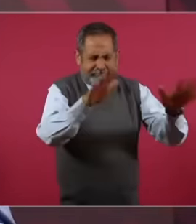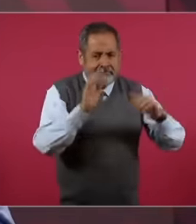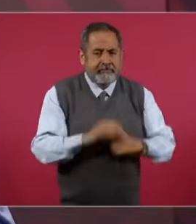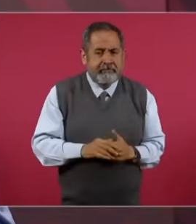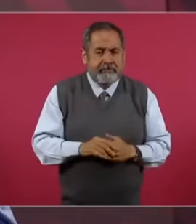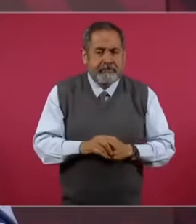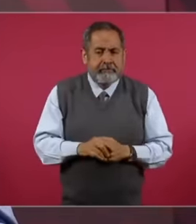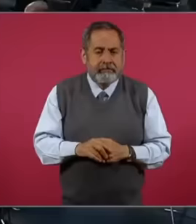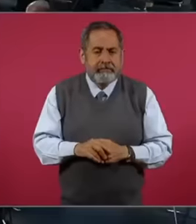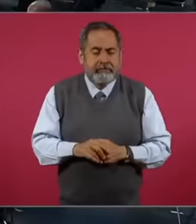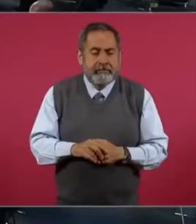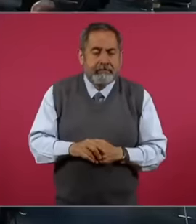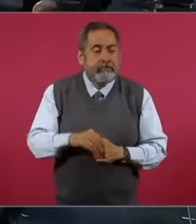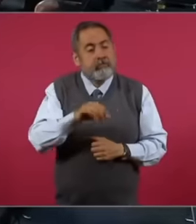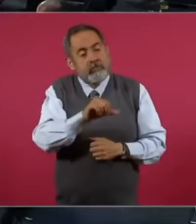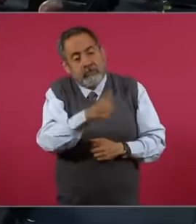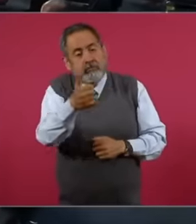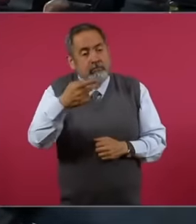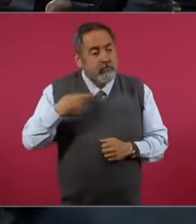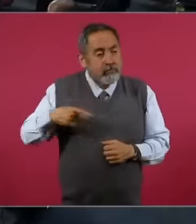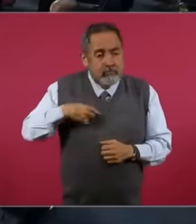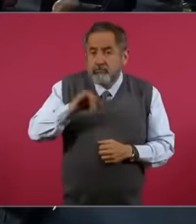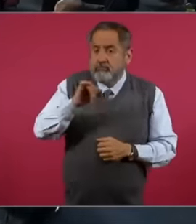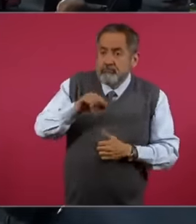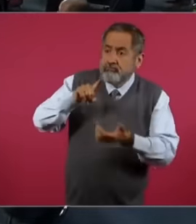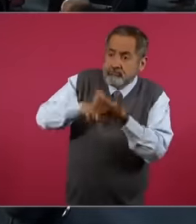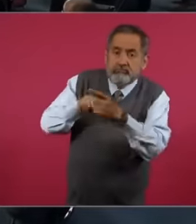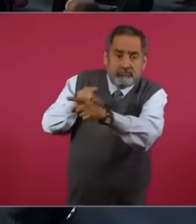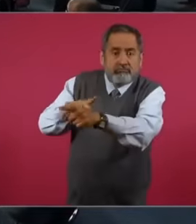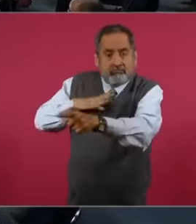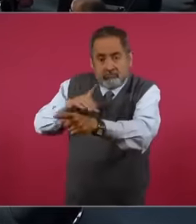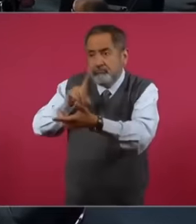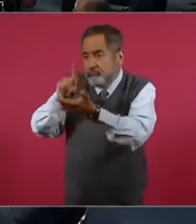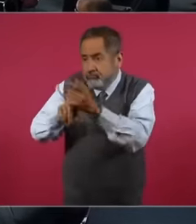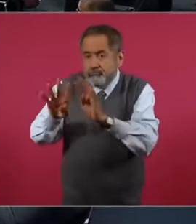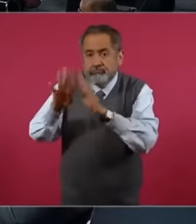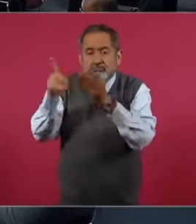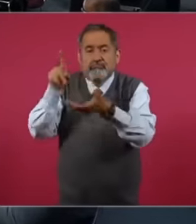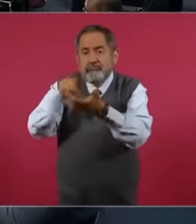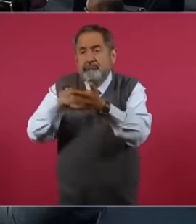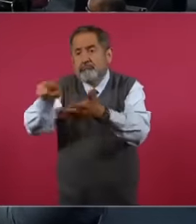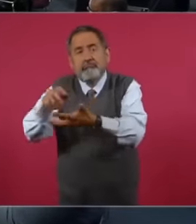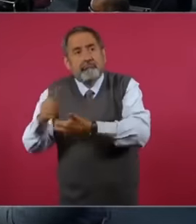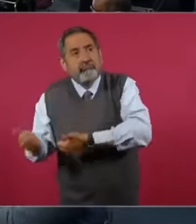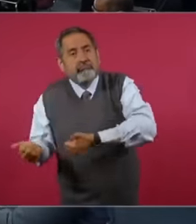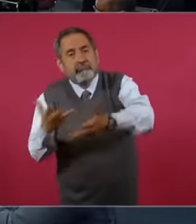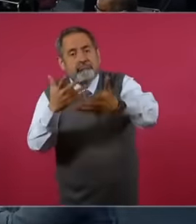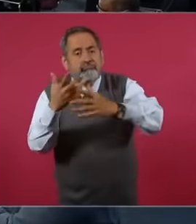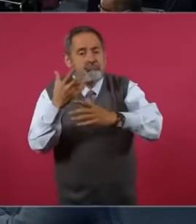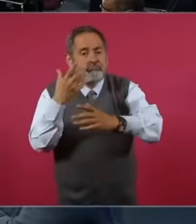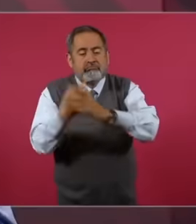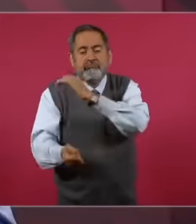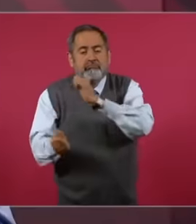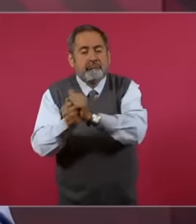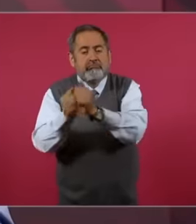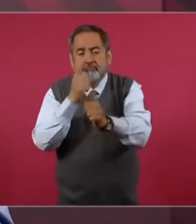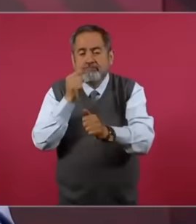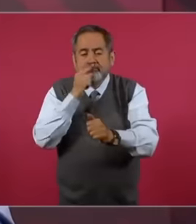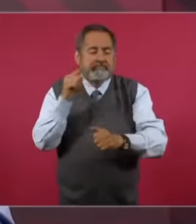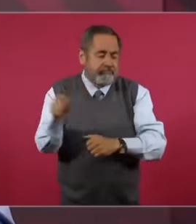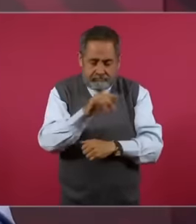Cuando hay otros informantes que dicen que sí, que de ahí se los llevaron policías.